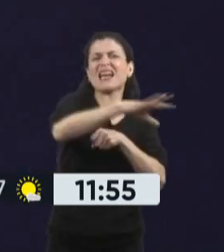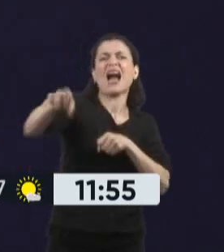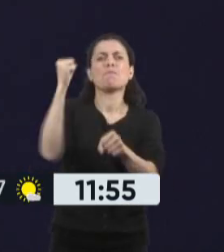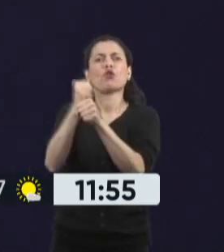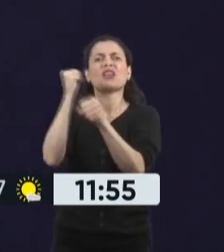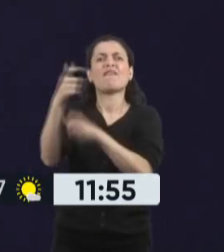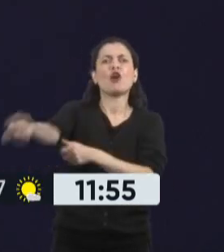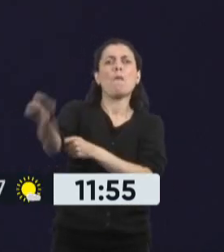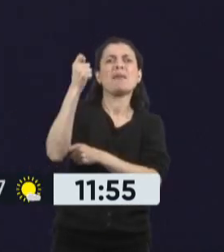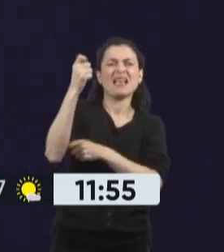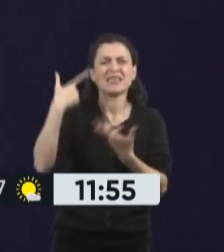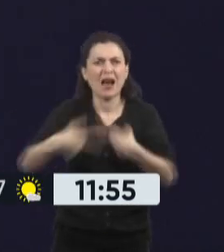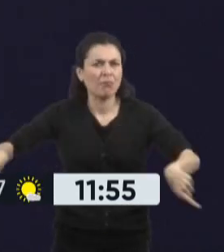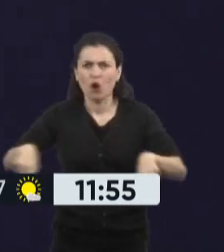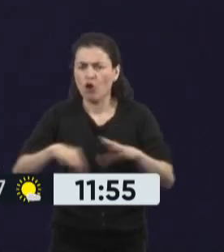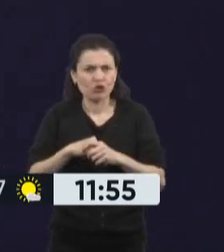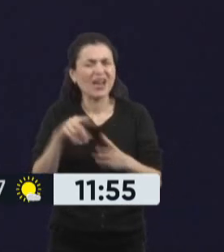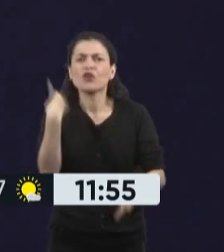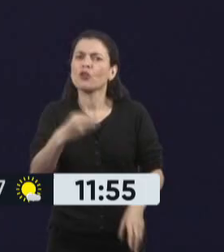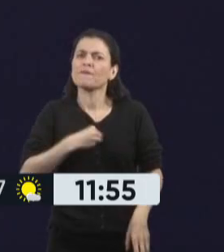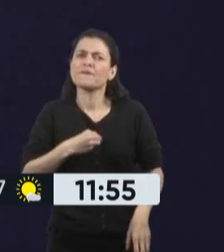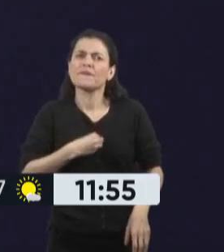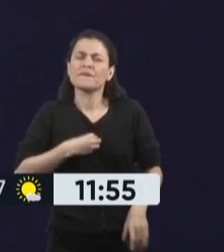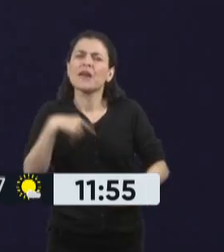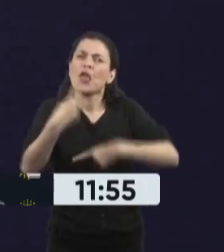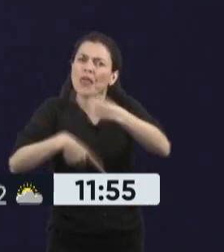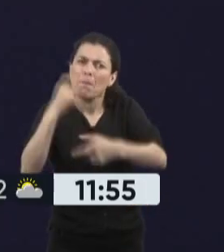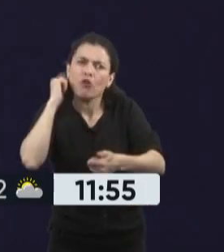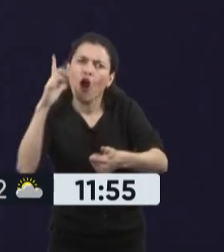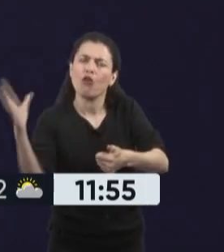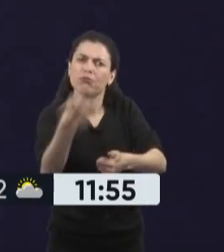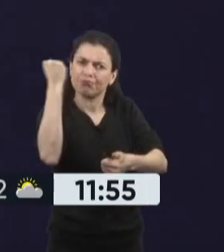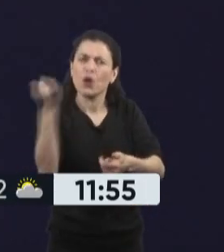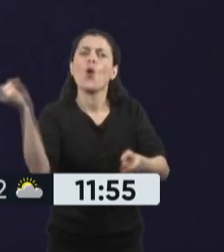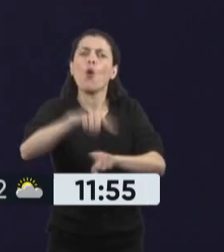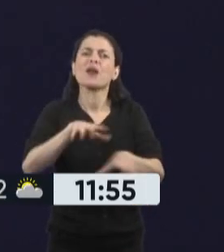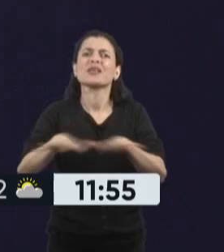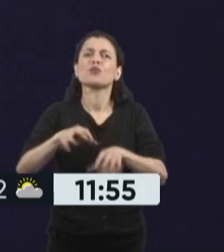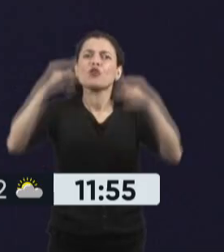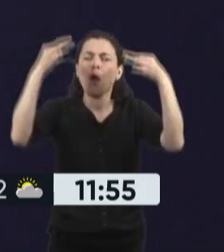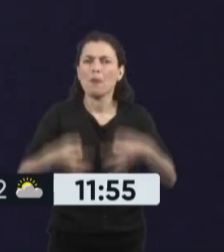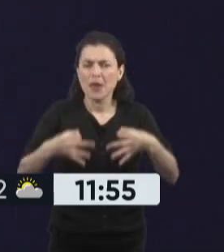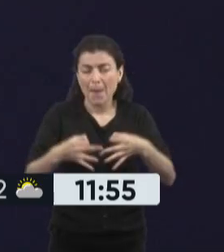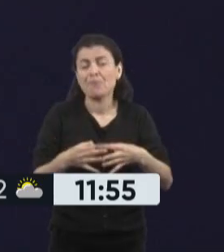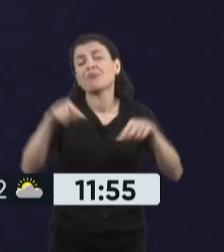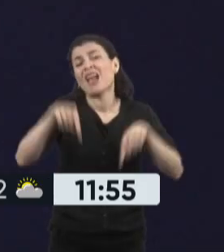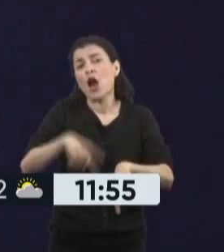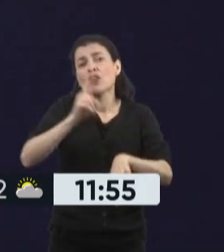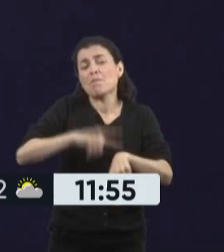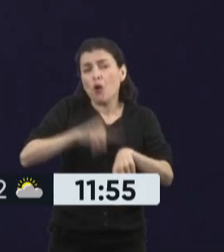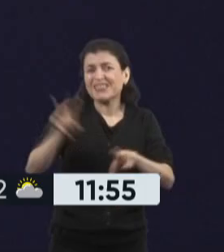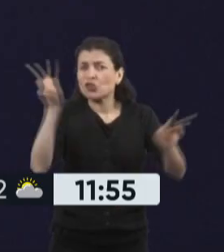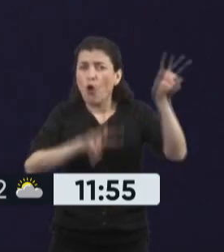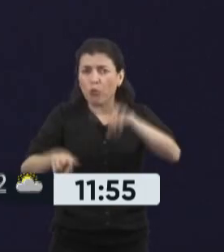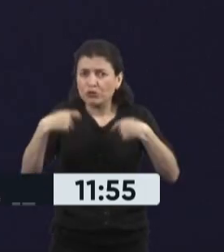siempre. Así que tenemos fe en que esto se va a ir acelerando, y que, más allá de que todo lo que estamos haciendo es en pos de que la